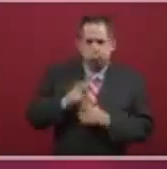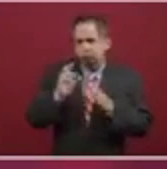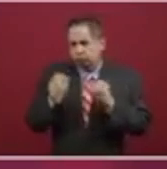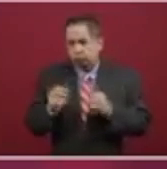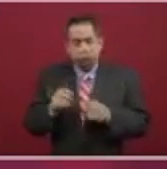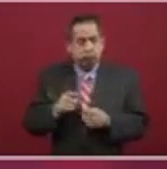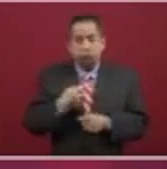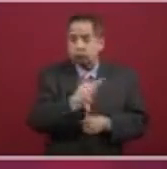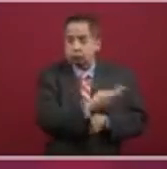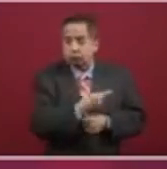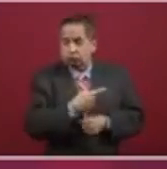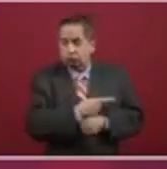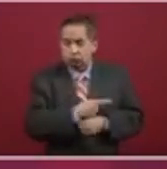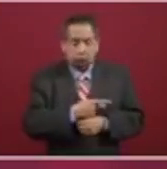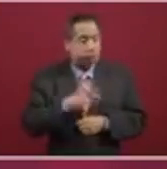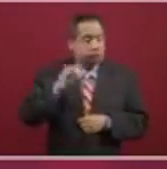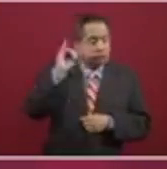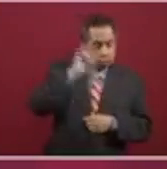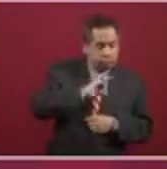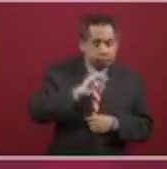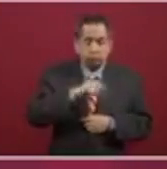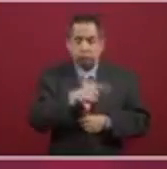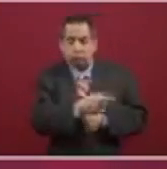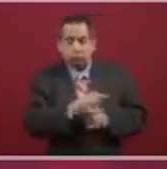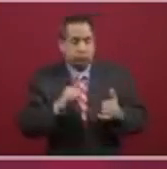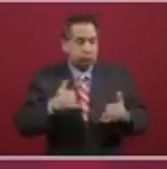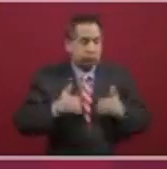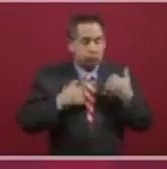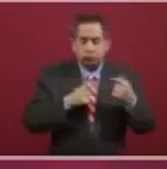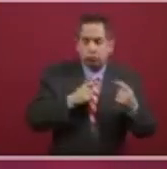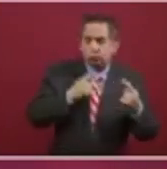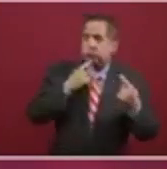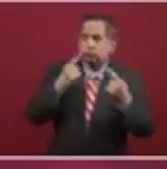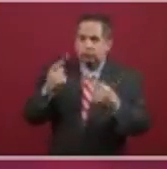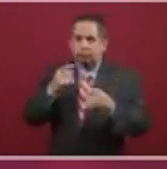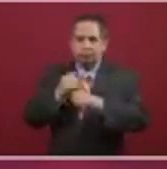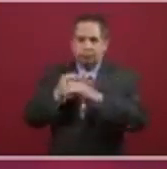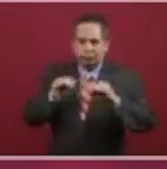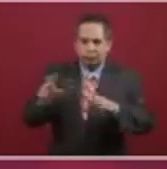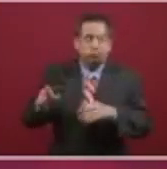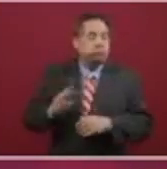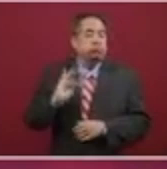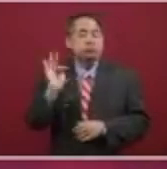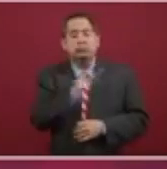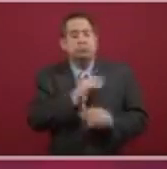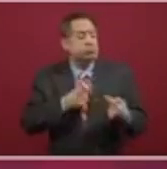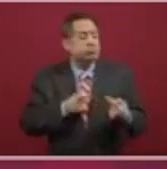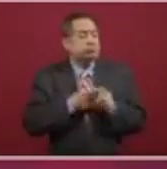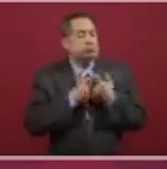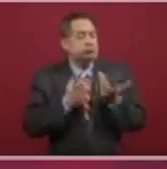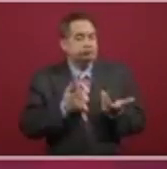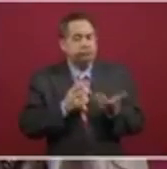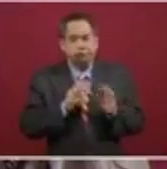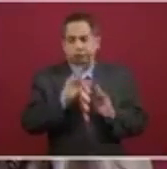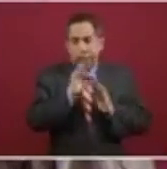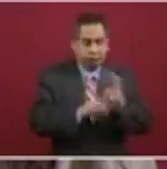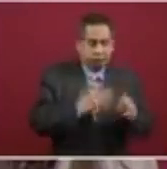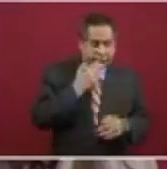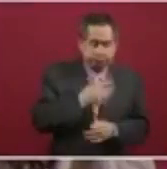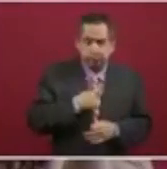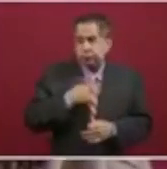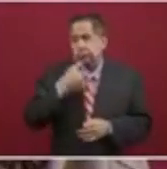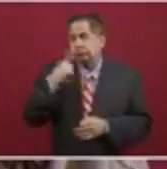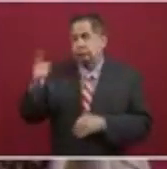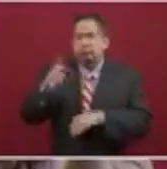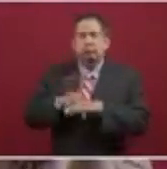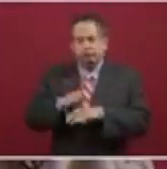también ellos, en caso de que haya cualquier problema y consideran que no están siendo tratados de forma adecuada,